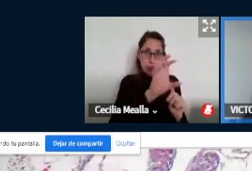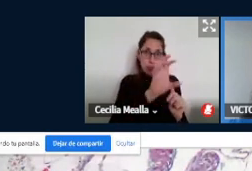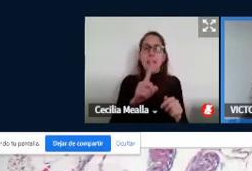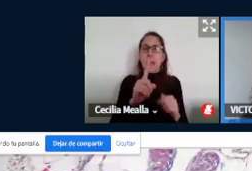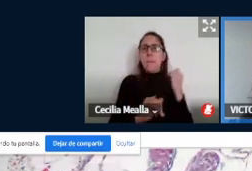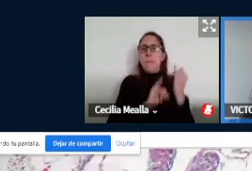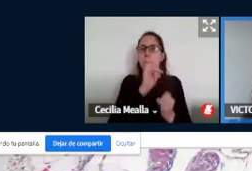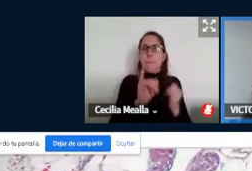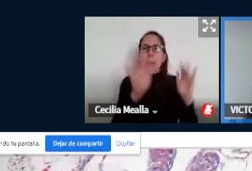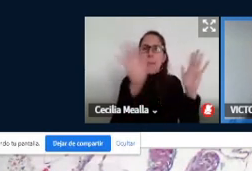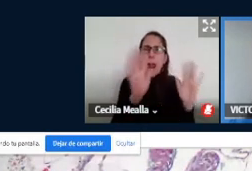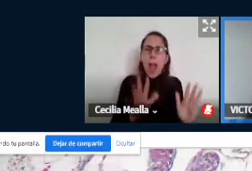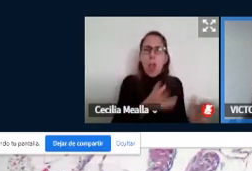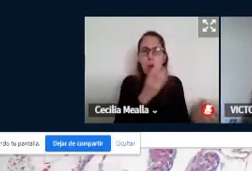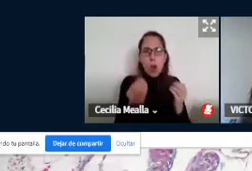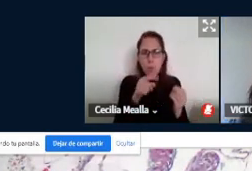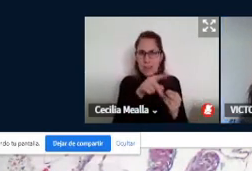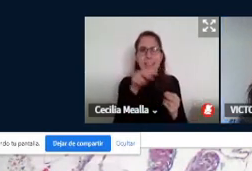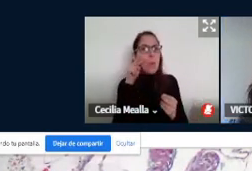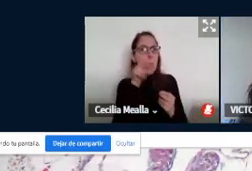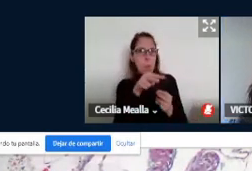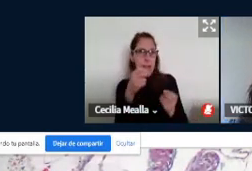descripción del preparado también se ve.